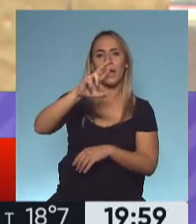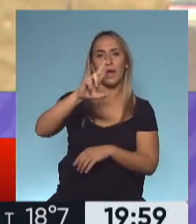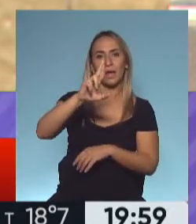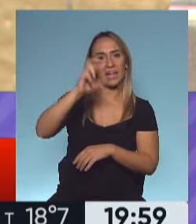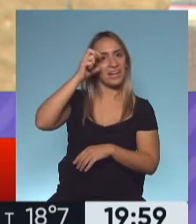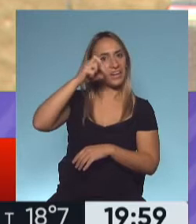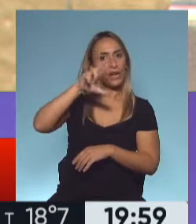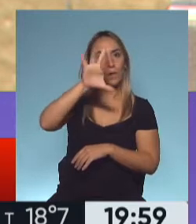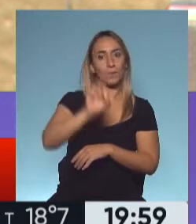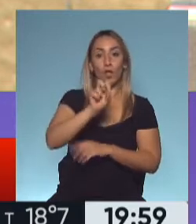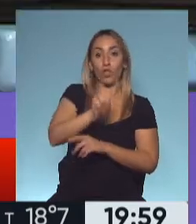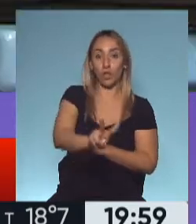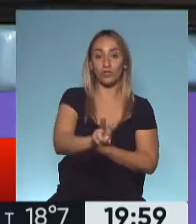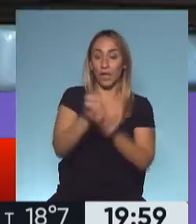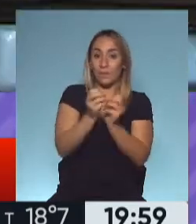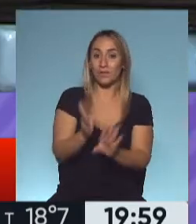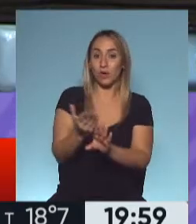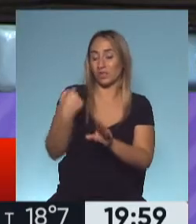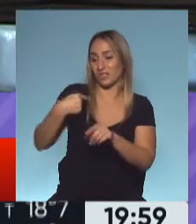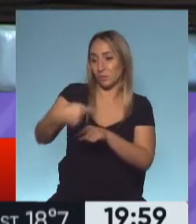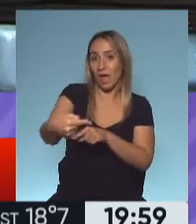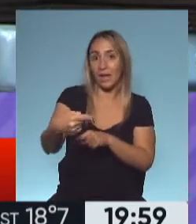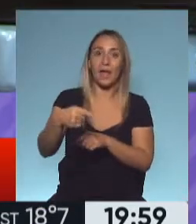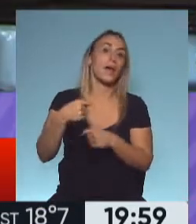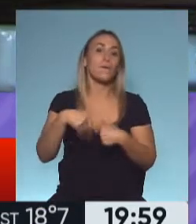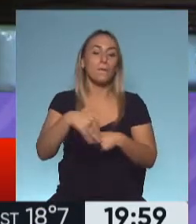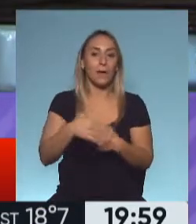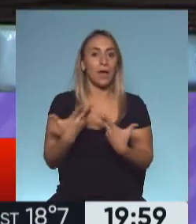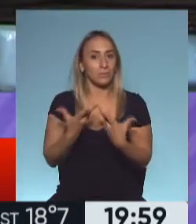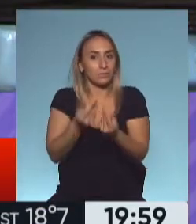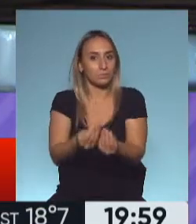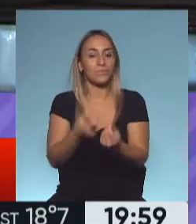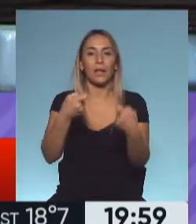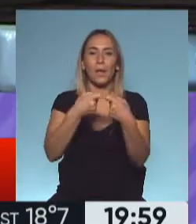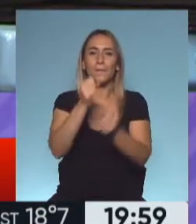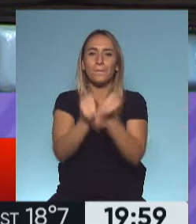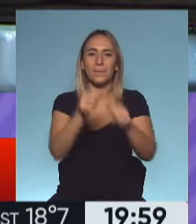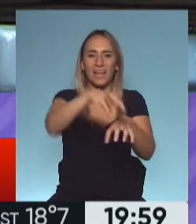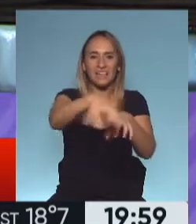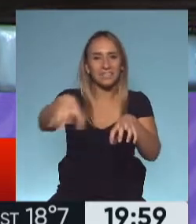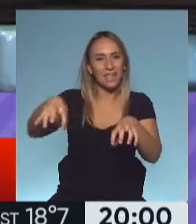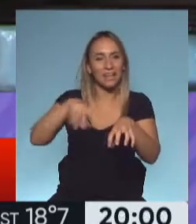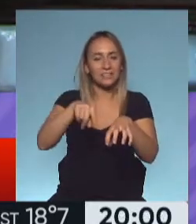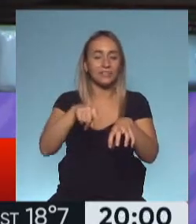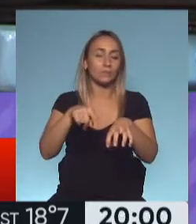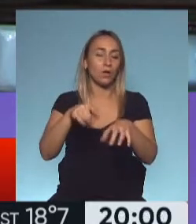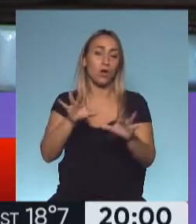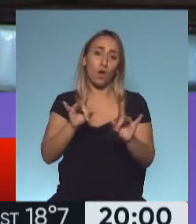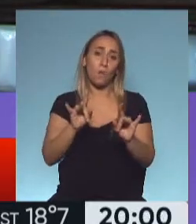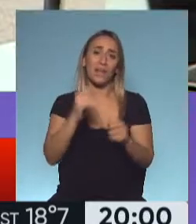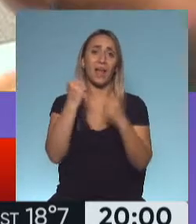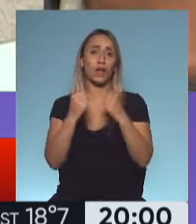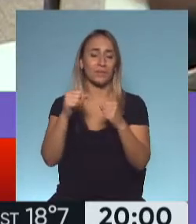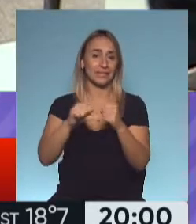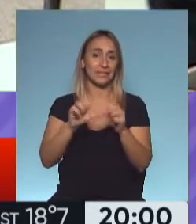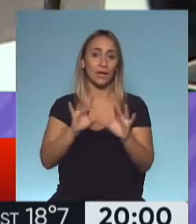se inició y durante esta semana va a permitir fortalecer la situación de las empresas que están en una situación más compleja.